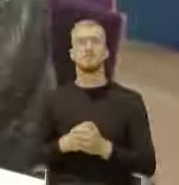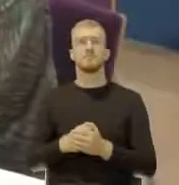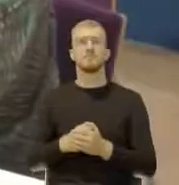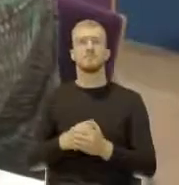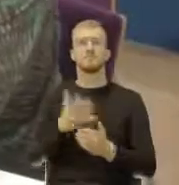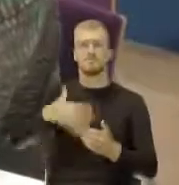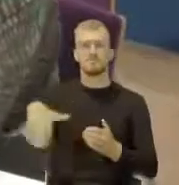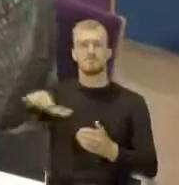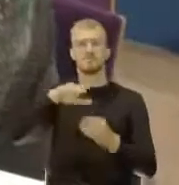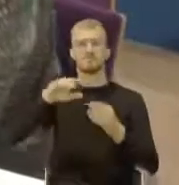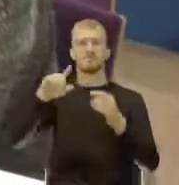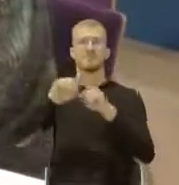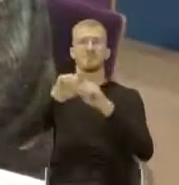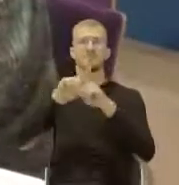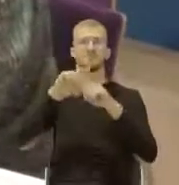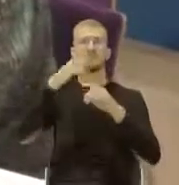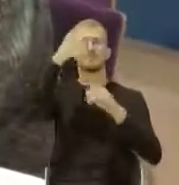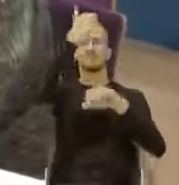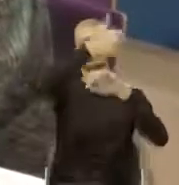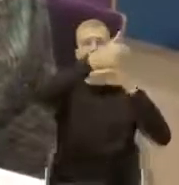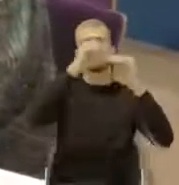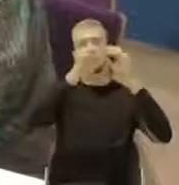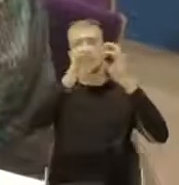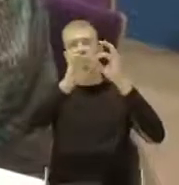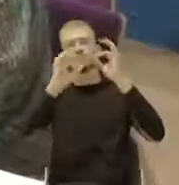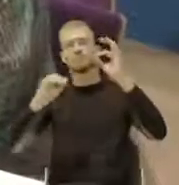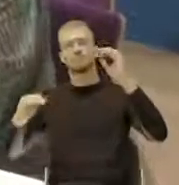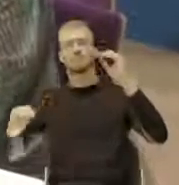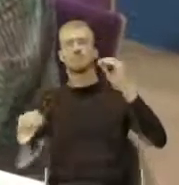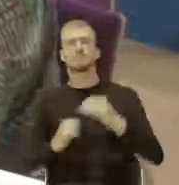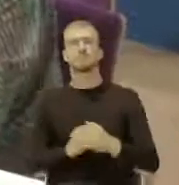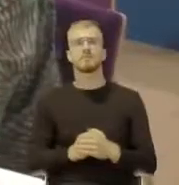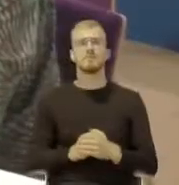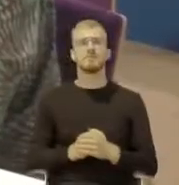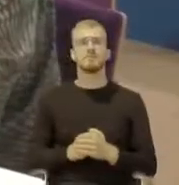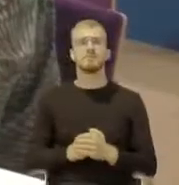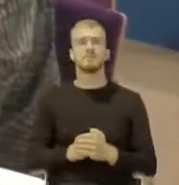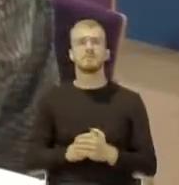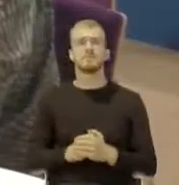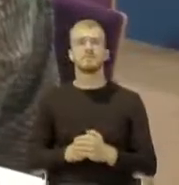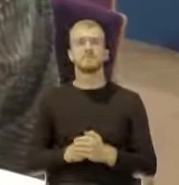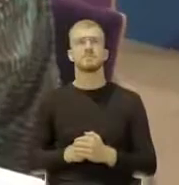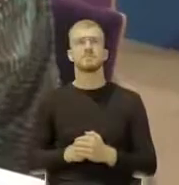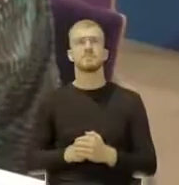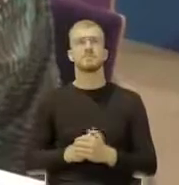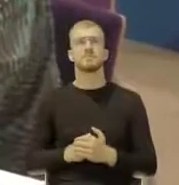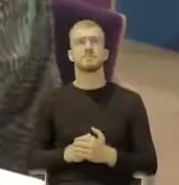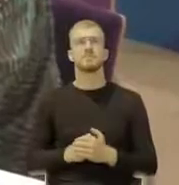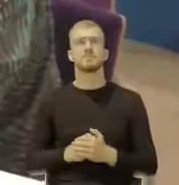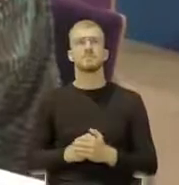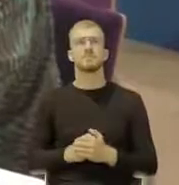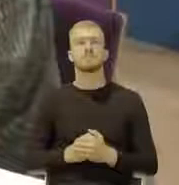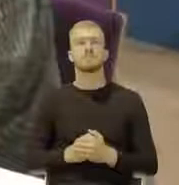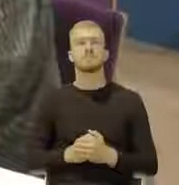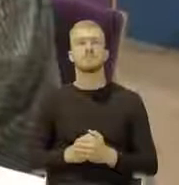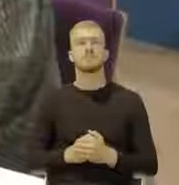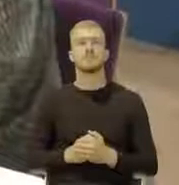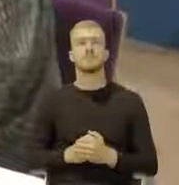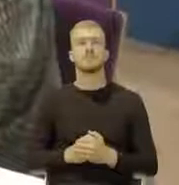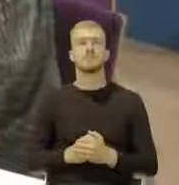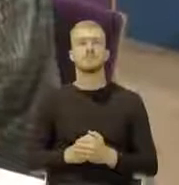Thank you very much for naming your priorities for us to consider and sharing. I think it's a very contextual